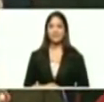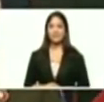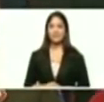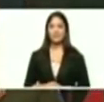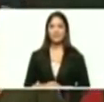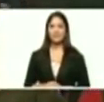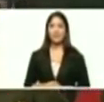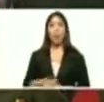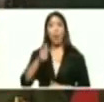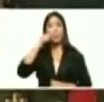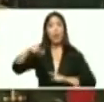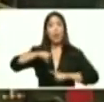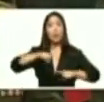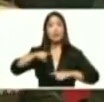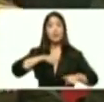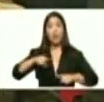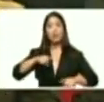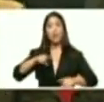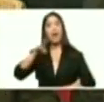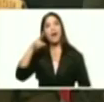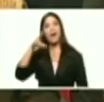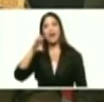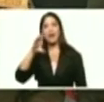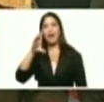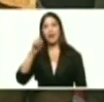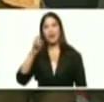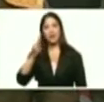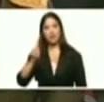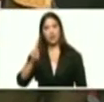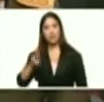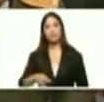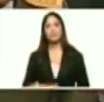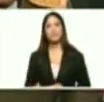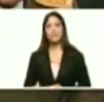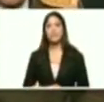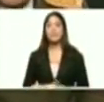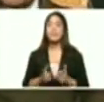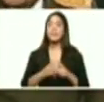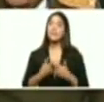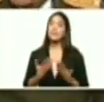coordinador del bloque, Héctor Rodríguez, Asi que,